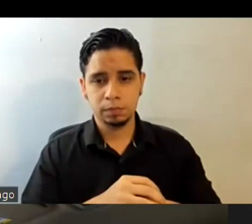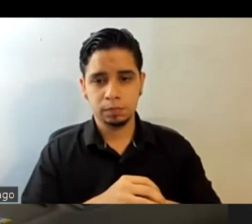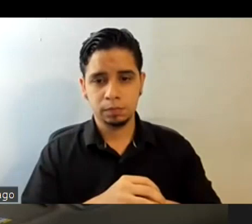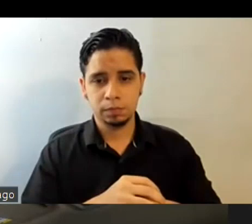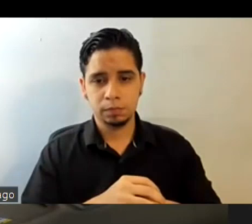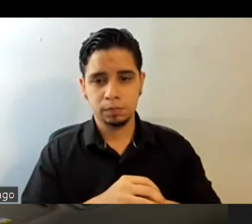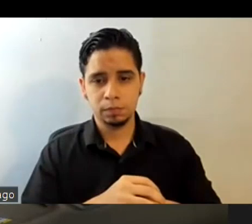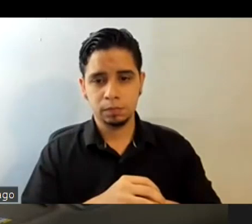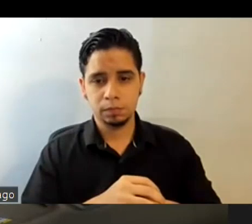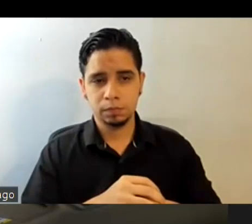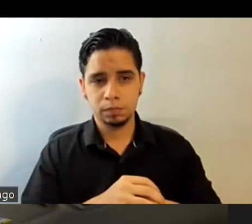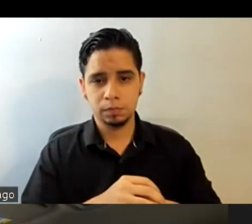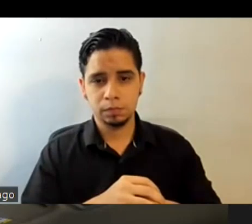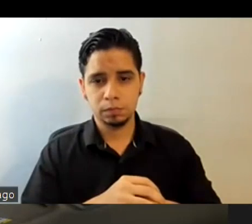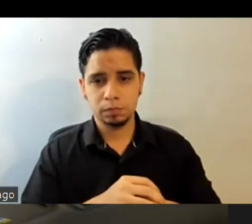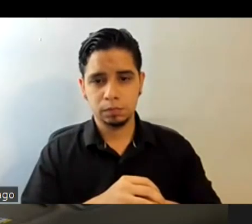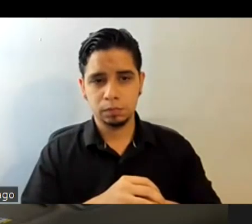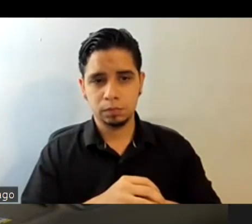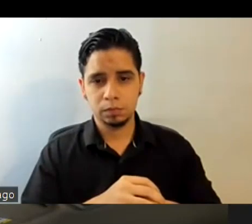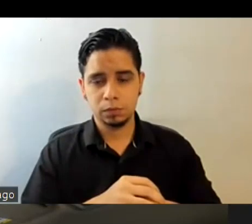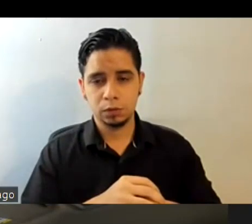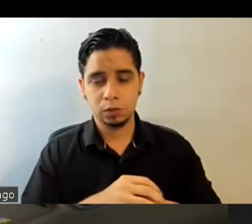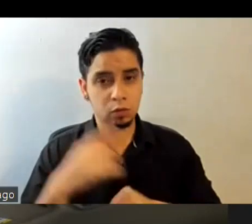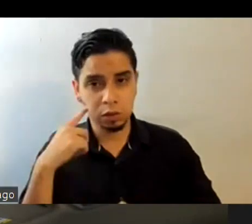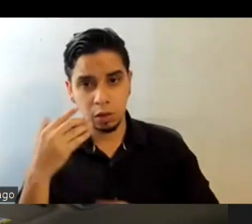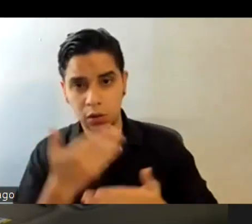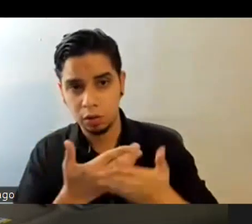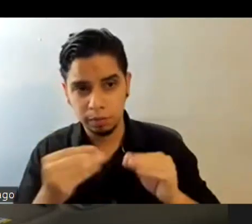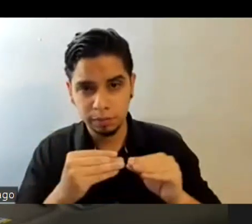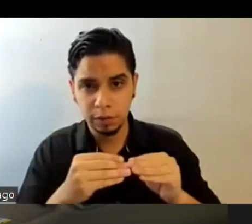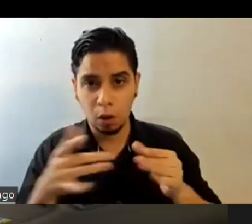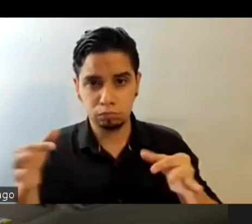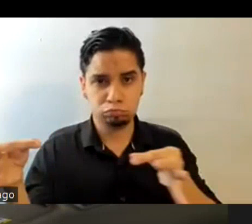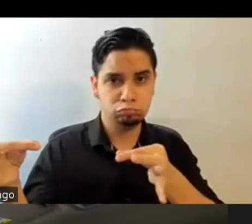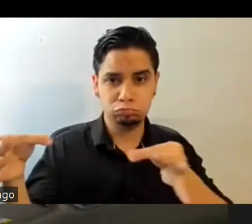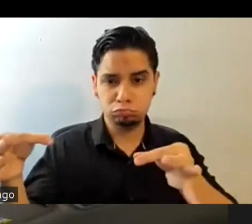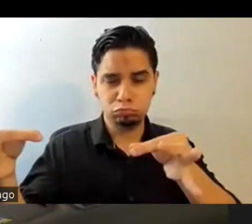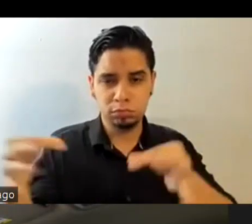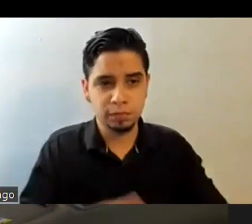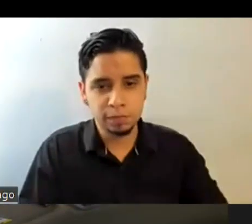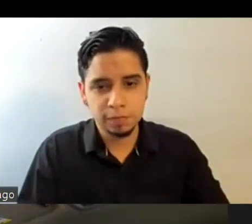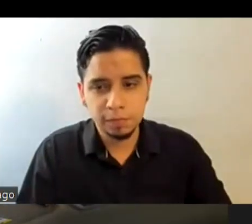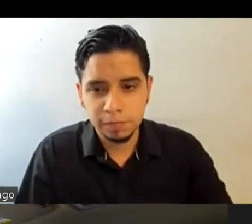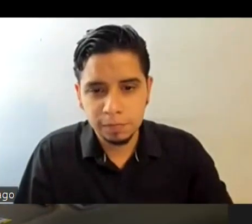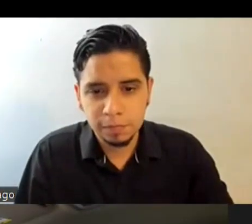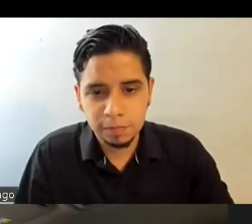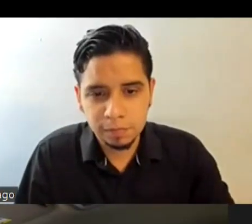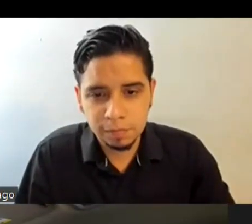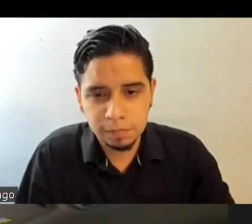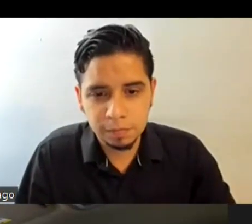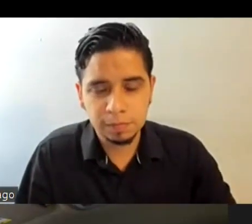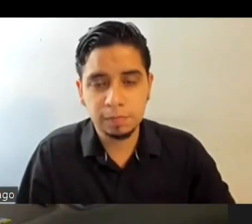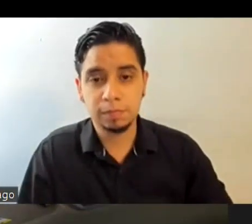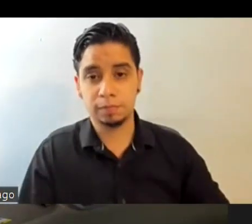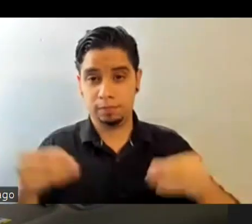¿Tú dijiste algo, Adriana? Que no te oí. Ajá. Que lo estaba poniendo más cerquita, pero ya Chena lo puso ahí, mira cuento. El libro lo pueden